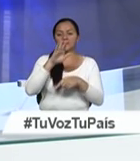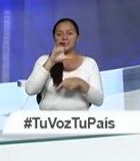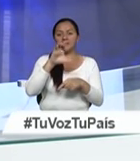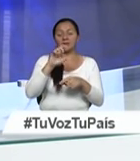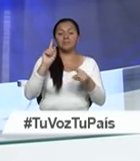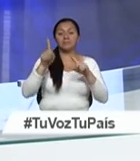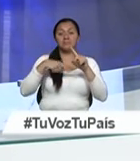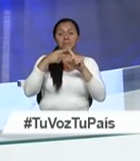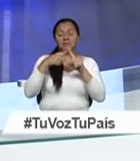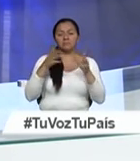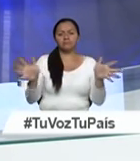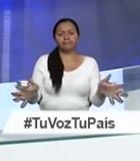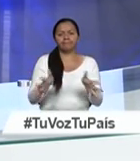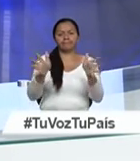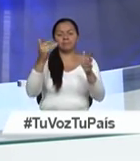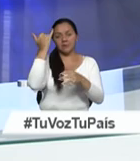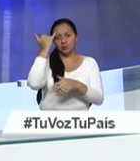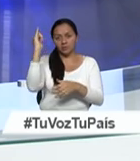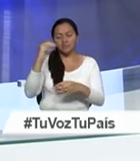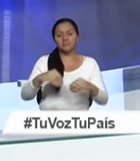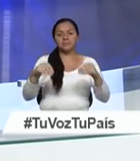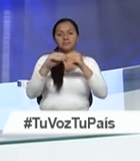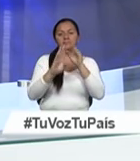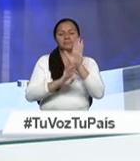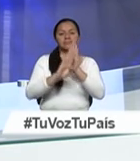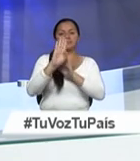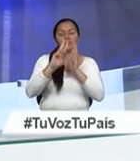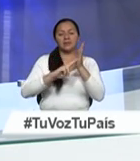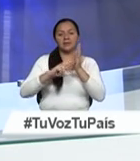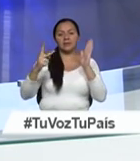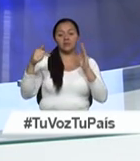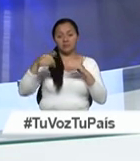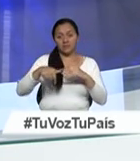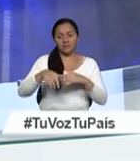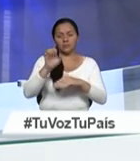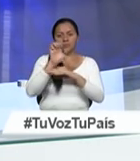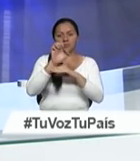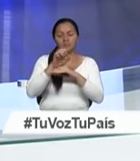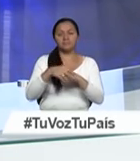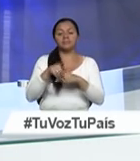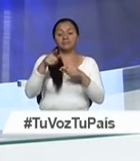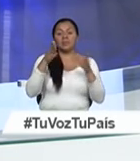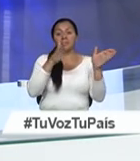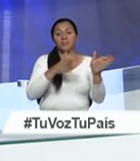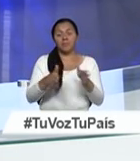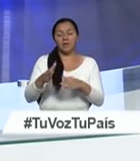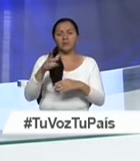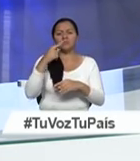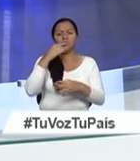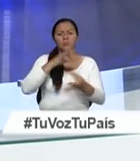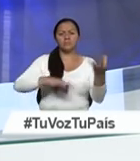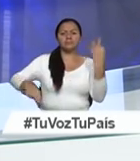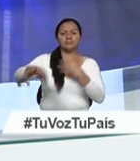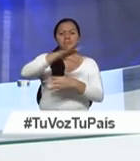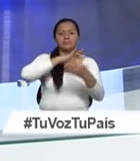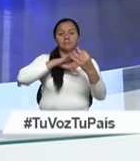cual busca impulsar la innovación y desarrollo tecnológico en el país. Este programa busca